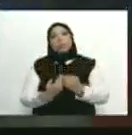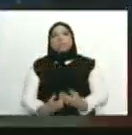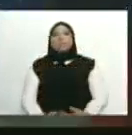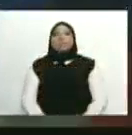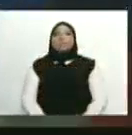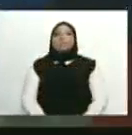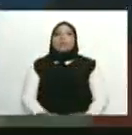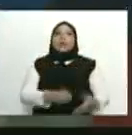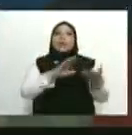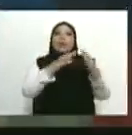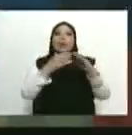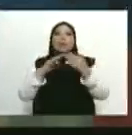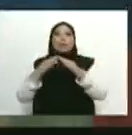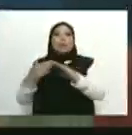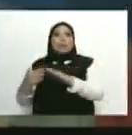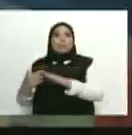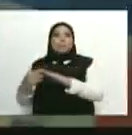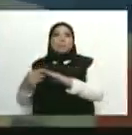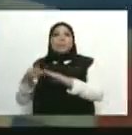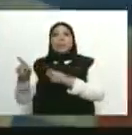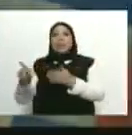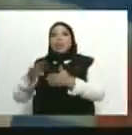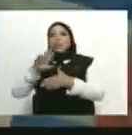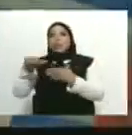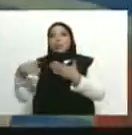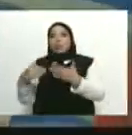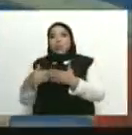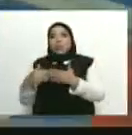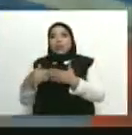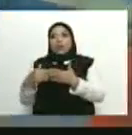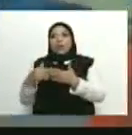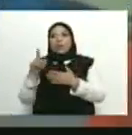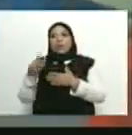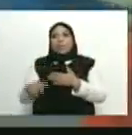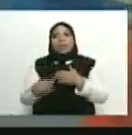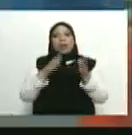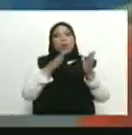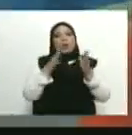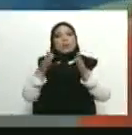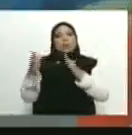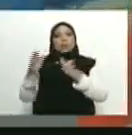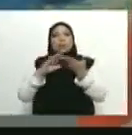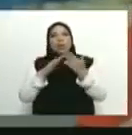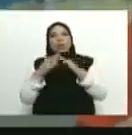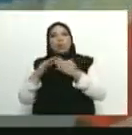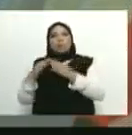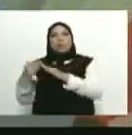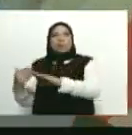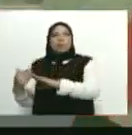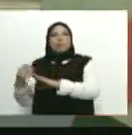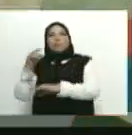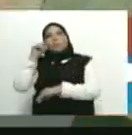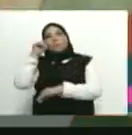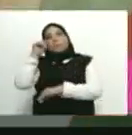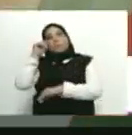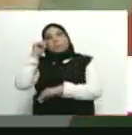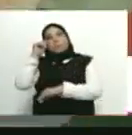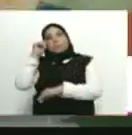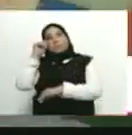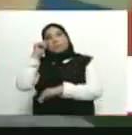comunidad en general y el poder popular organizado, nuestro agradecimiento eterno, señor presidente, por esta